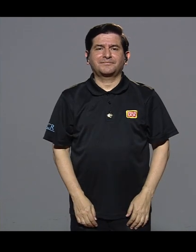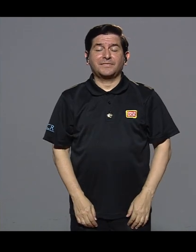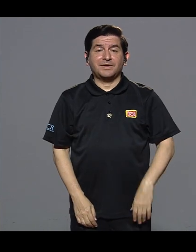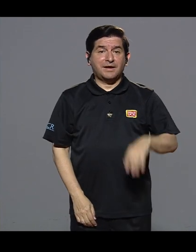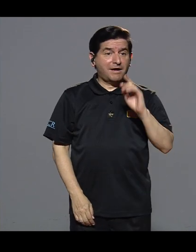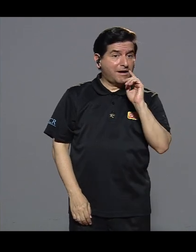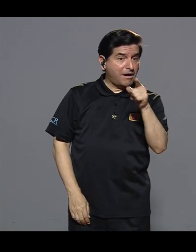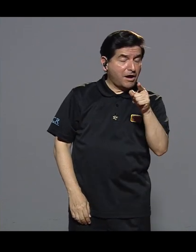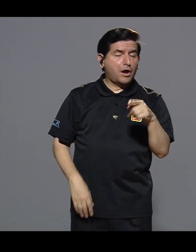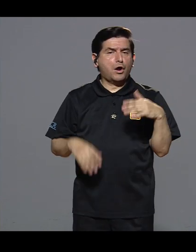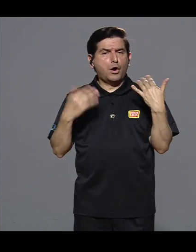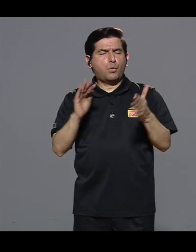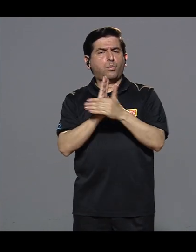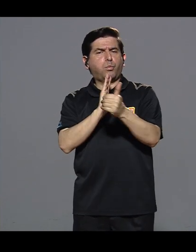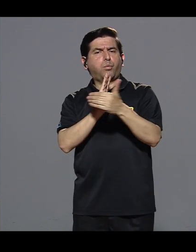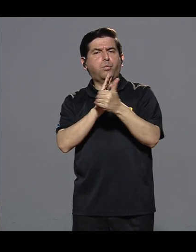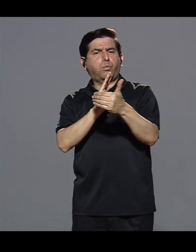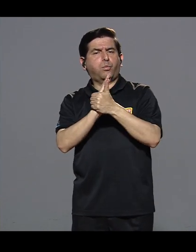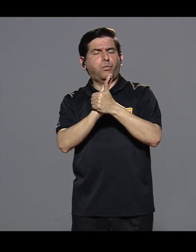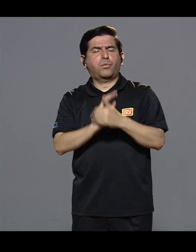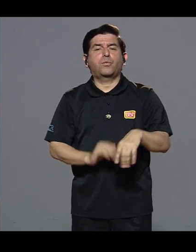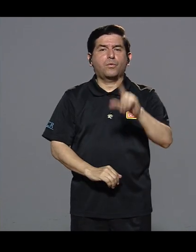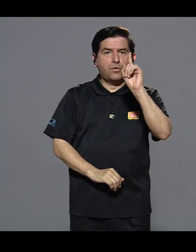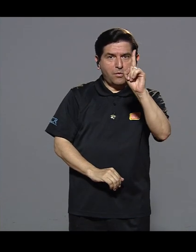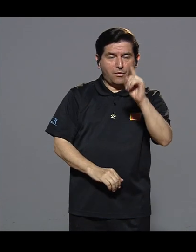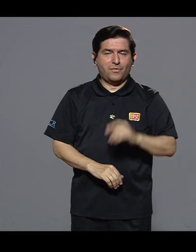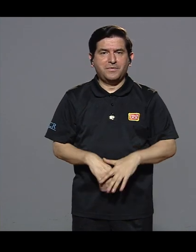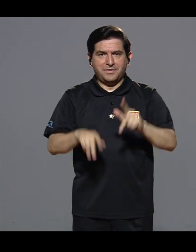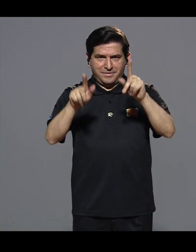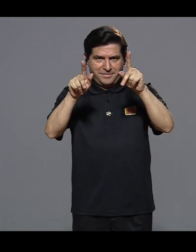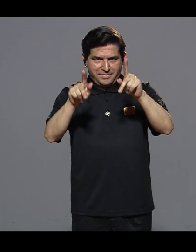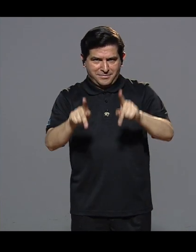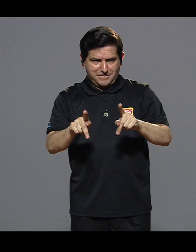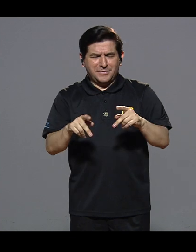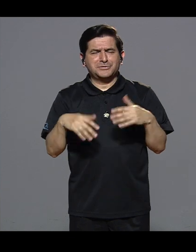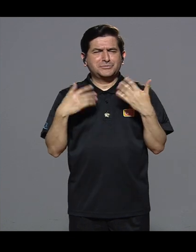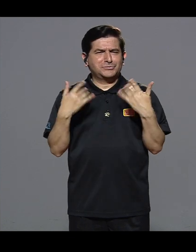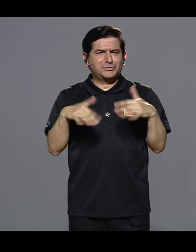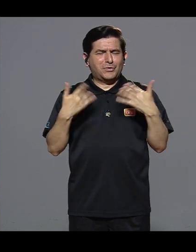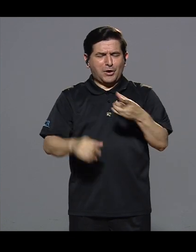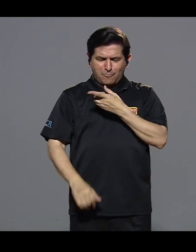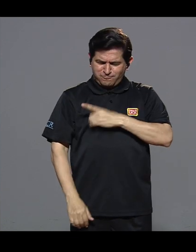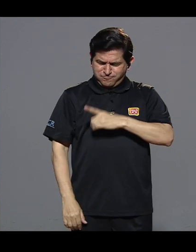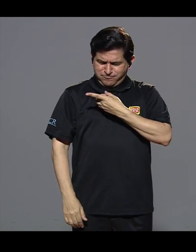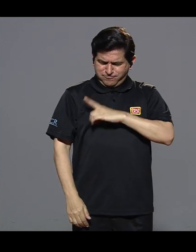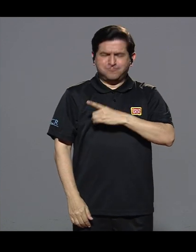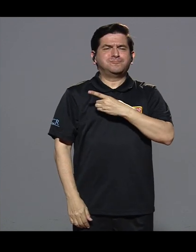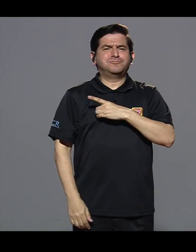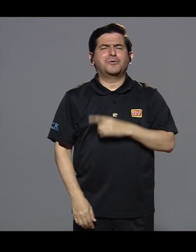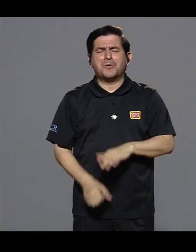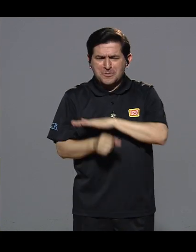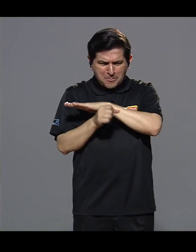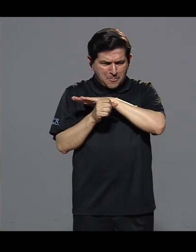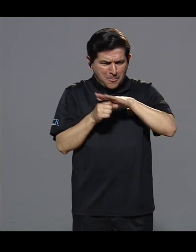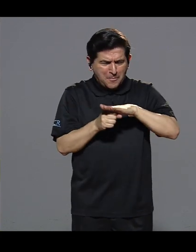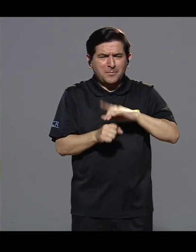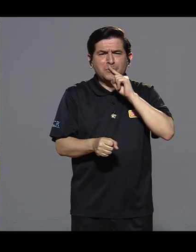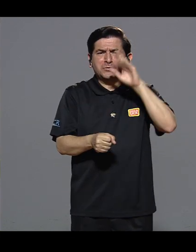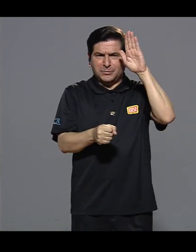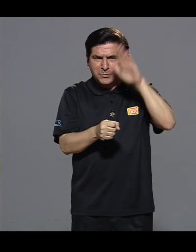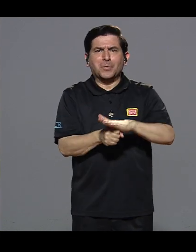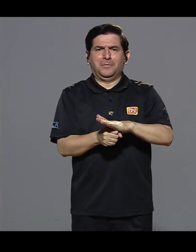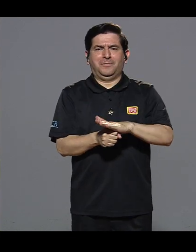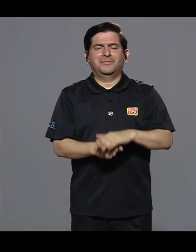Pues Óscar tiene grandes cualidades, una de ellas es una persona sumamente disciplinada,